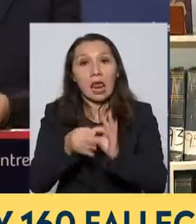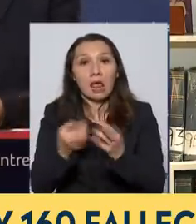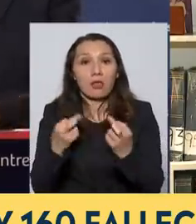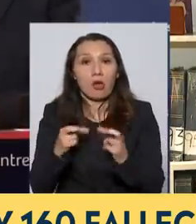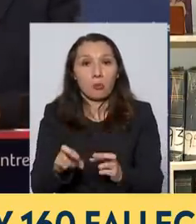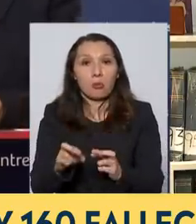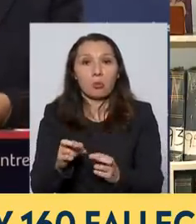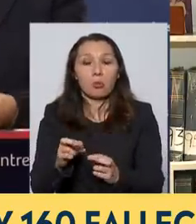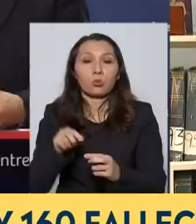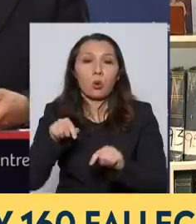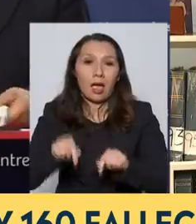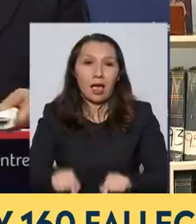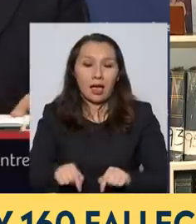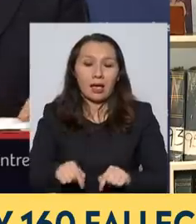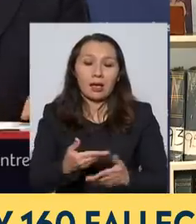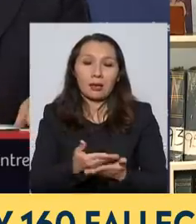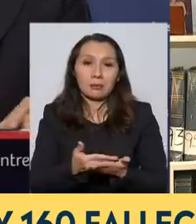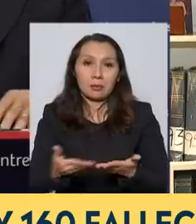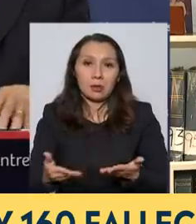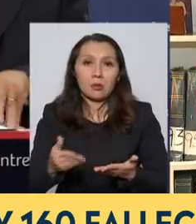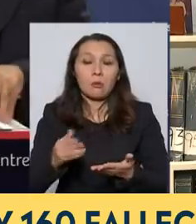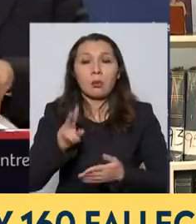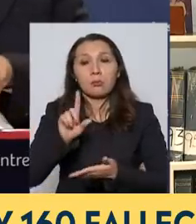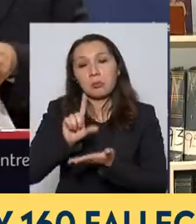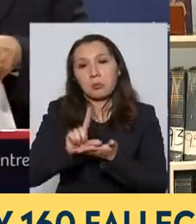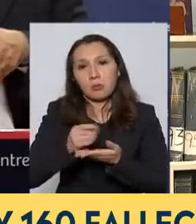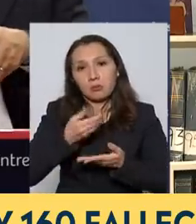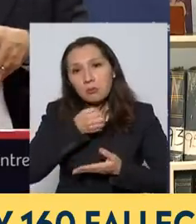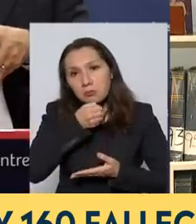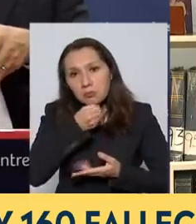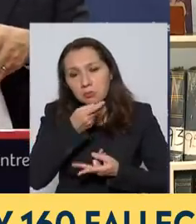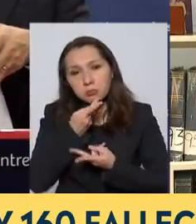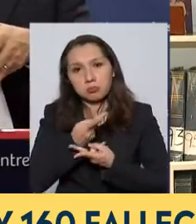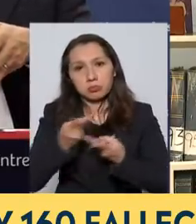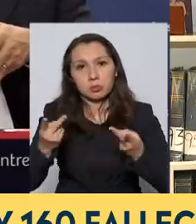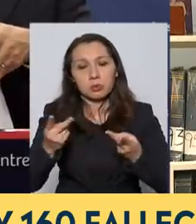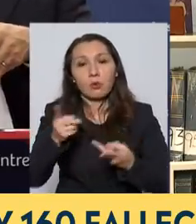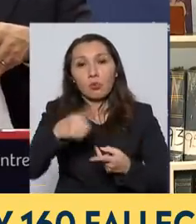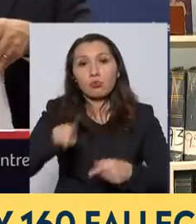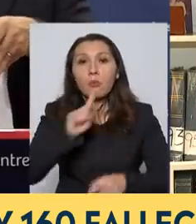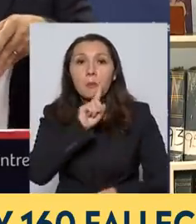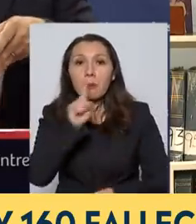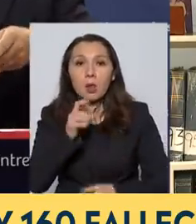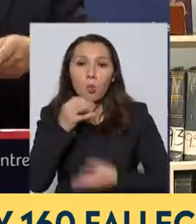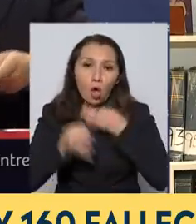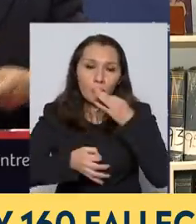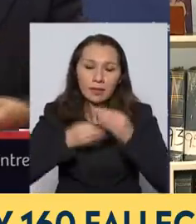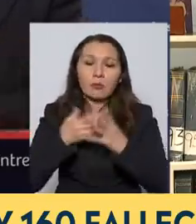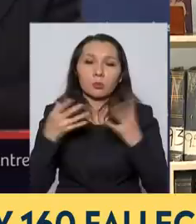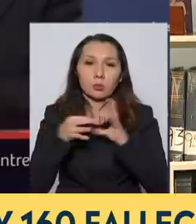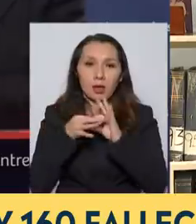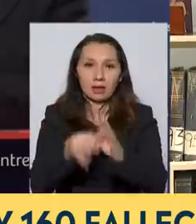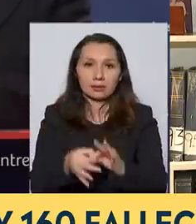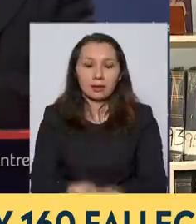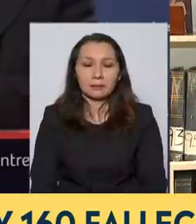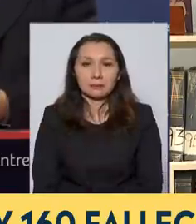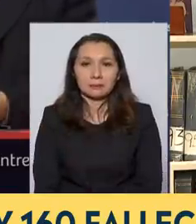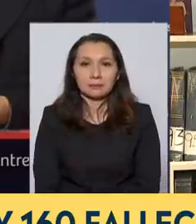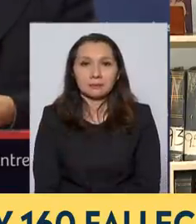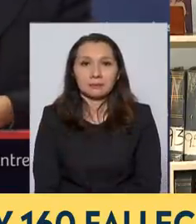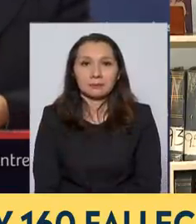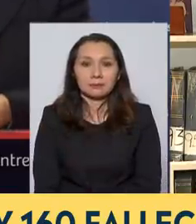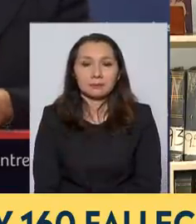la oportunidad de este punto de prensa y sus preguntas y comentarios. Gracias.